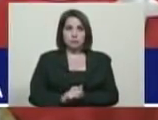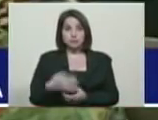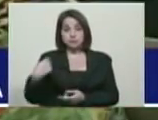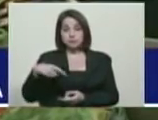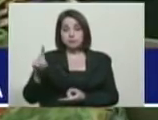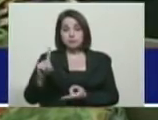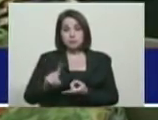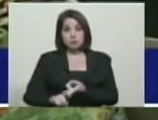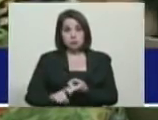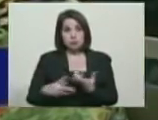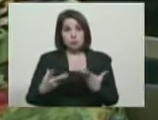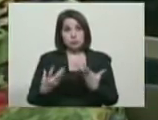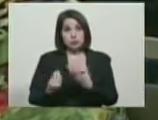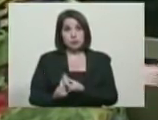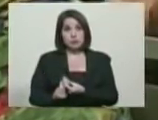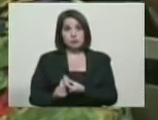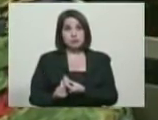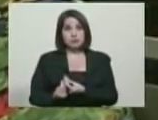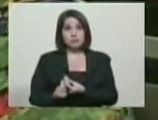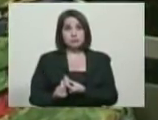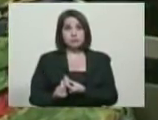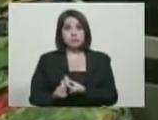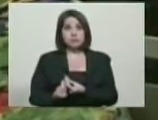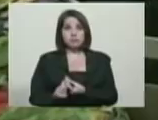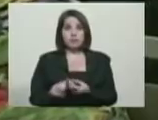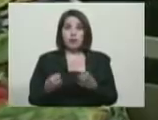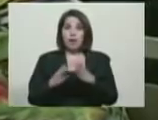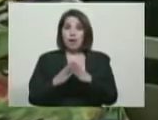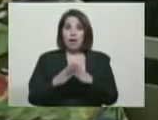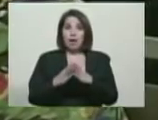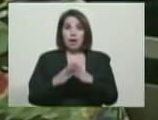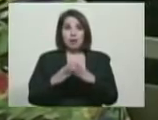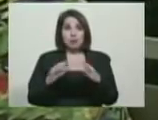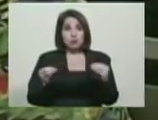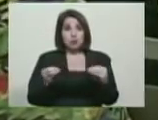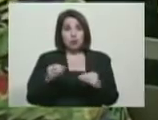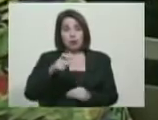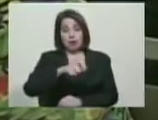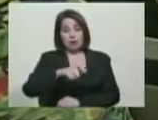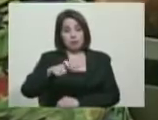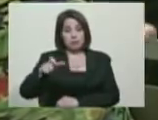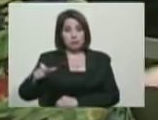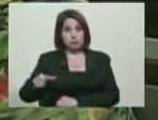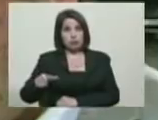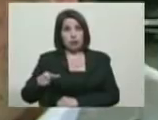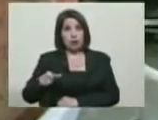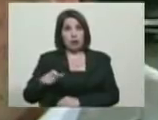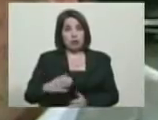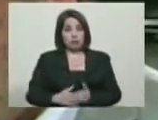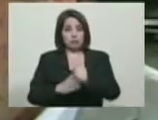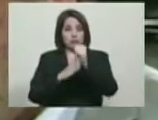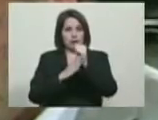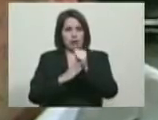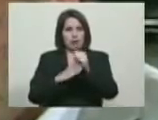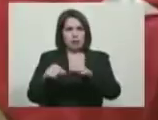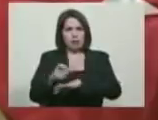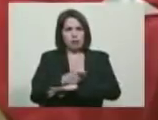esposa, a toda la delegación de la República de Turquía.